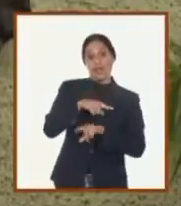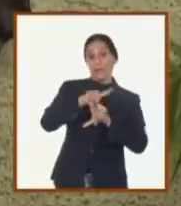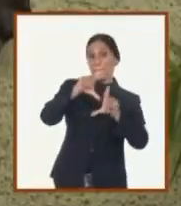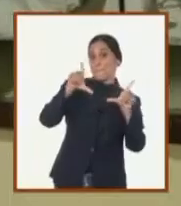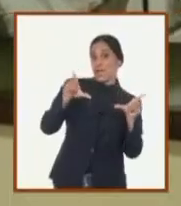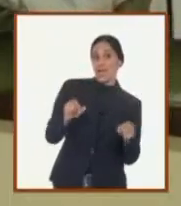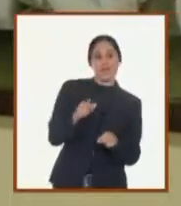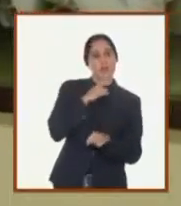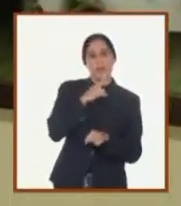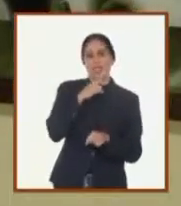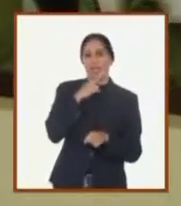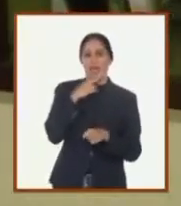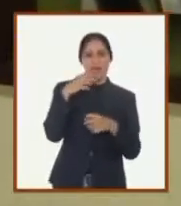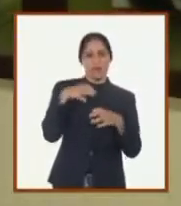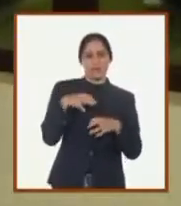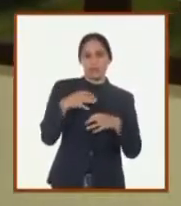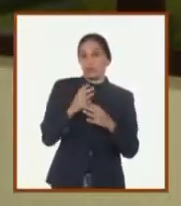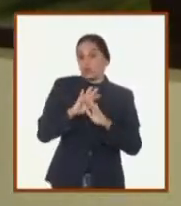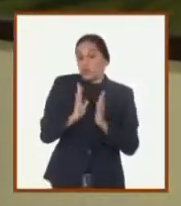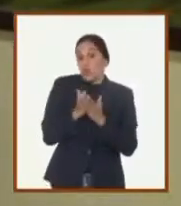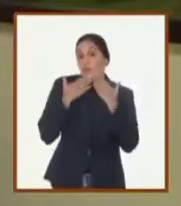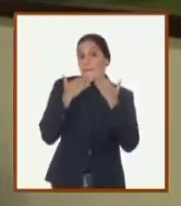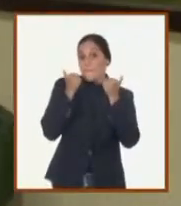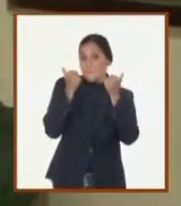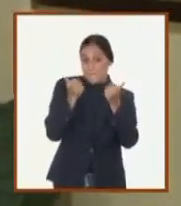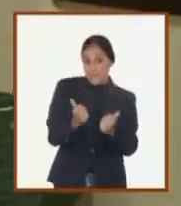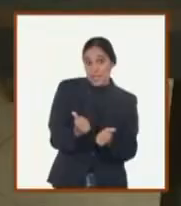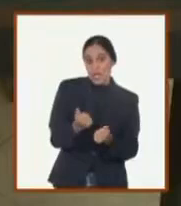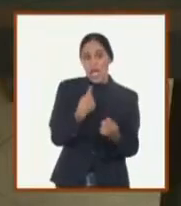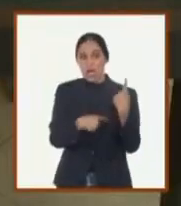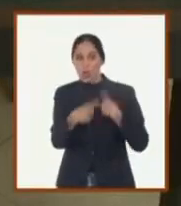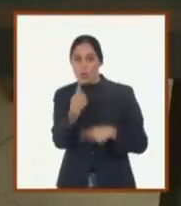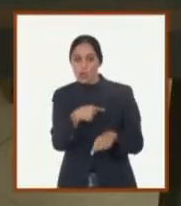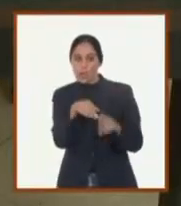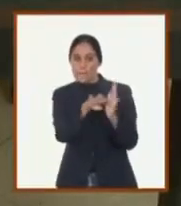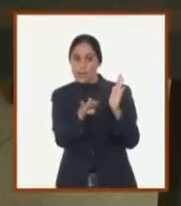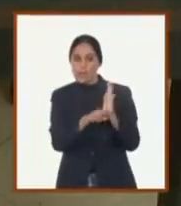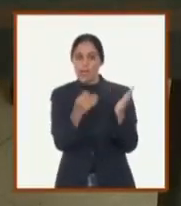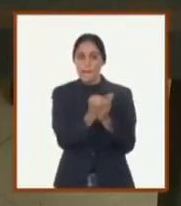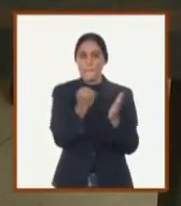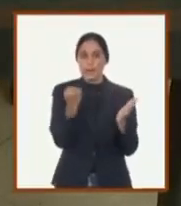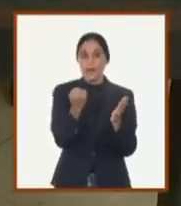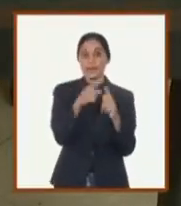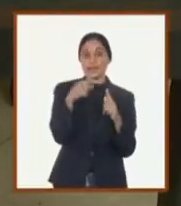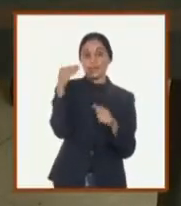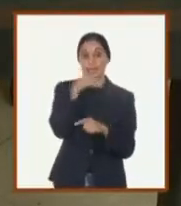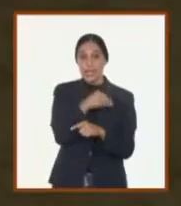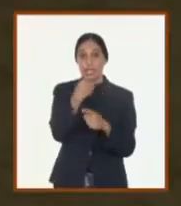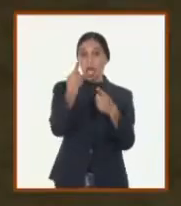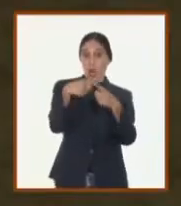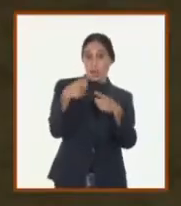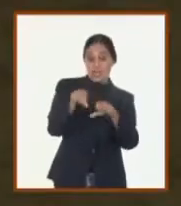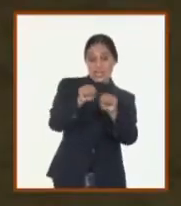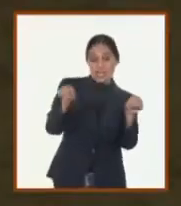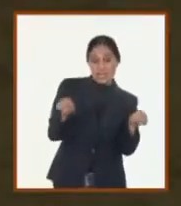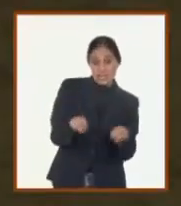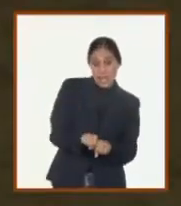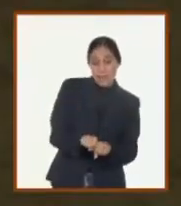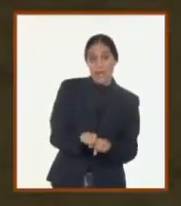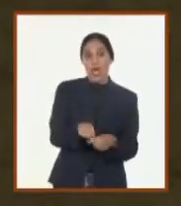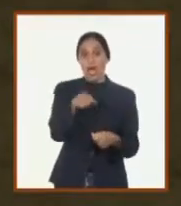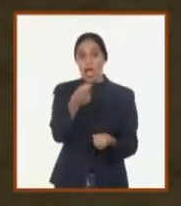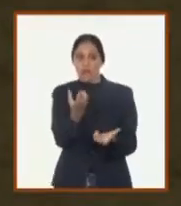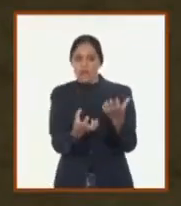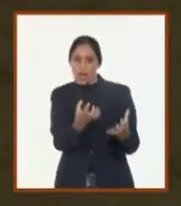que introducir determinadas técnicas sistema de detección y extinción de incendio sistema de automática que